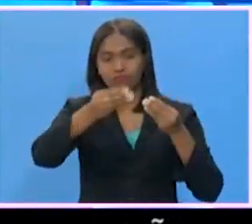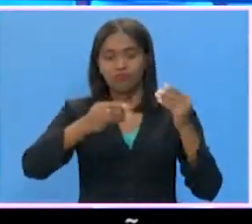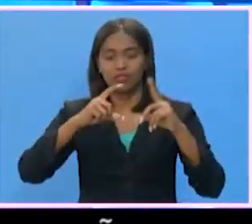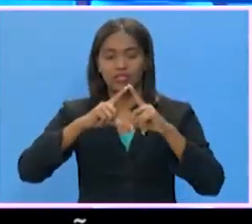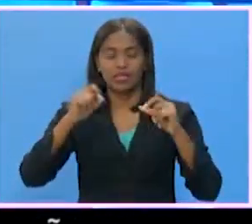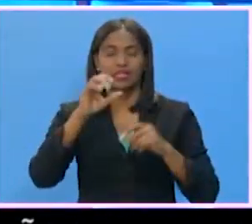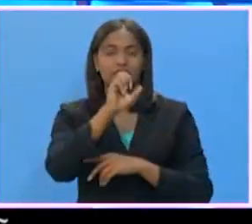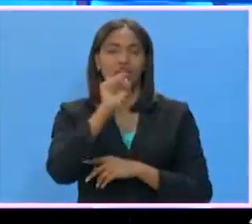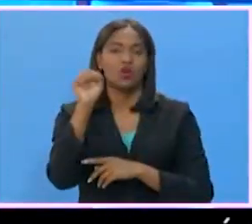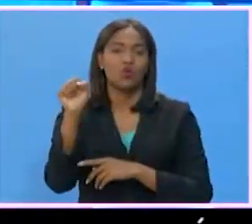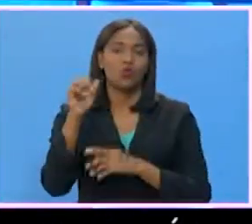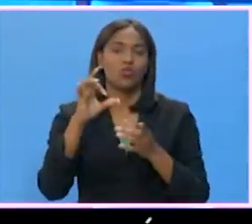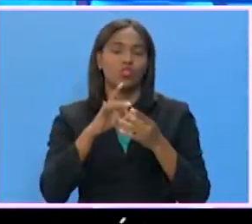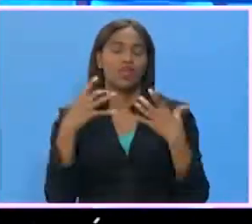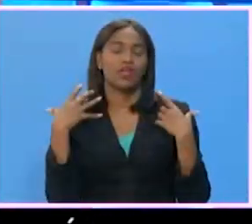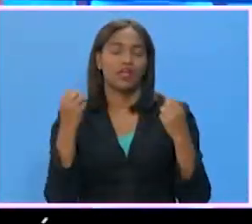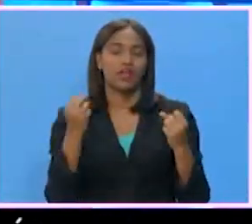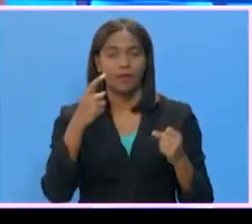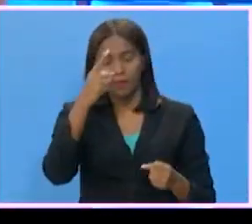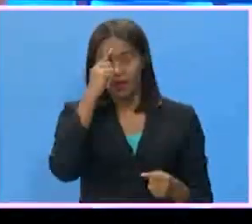Seguro Nacional de Salud a